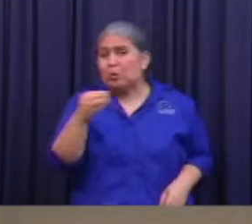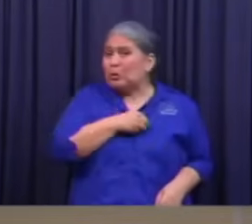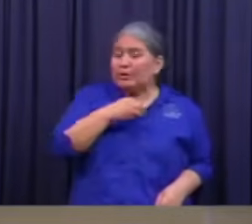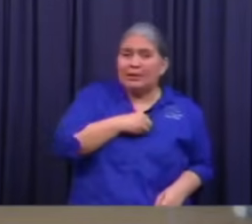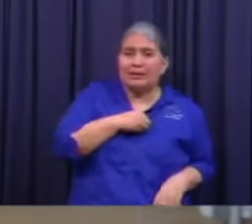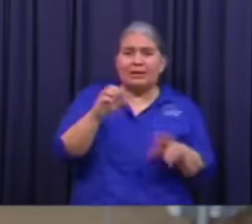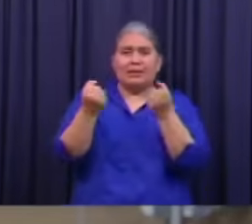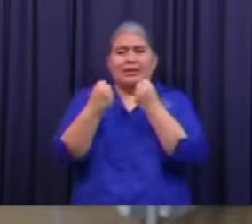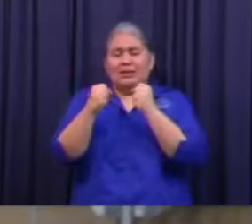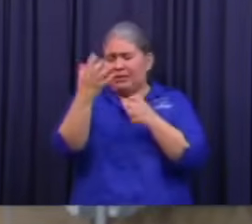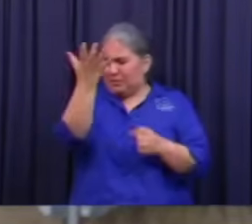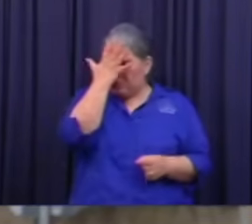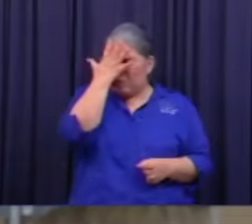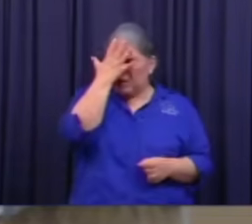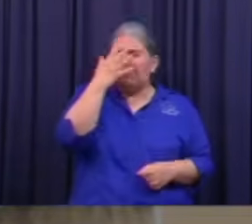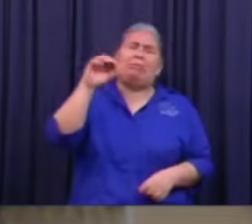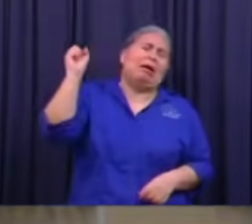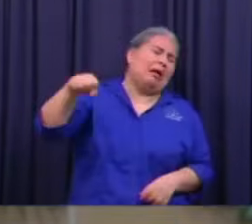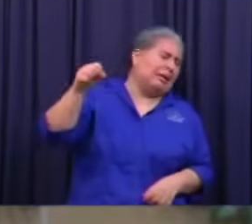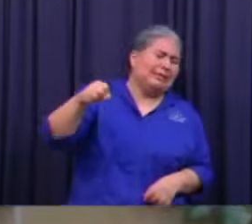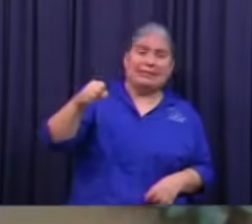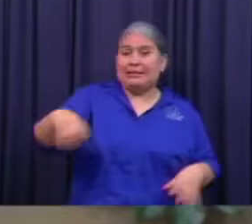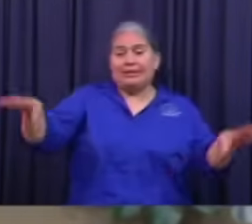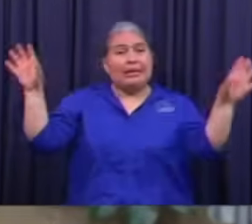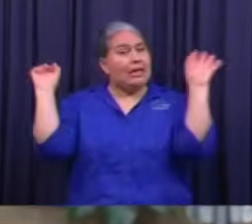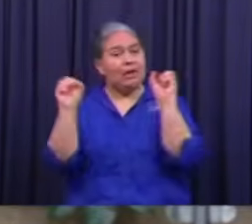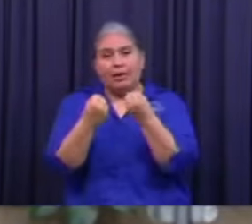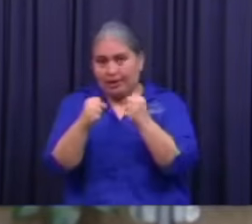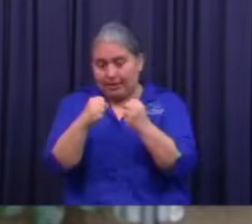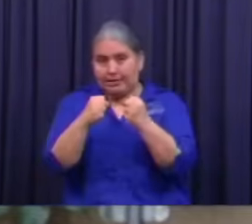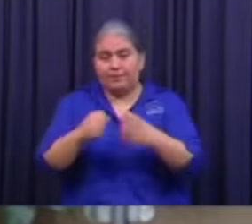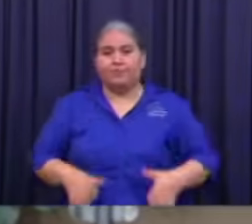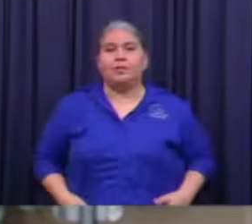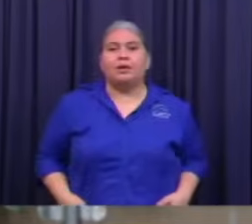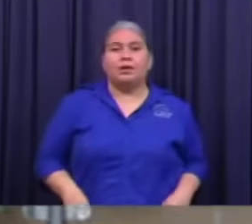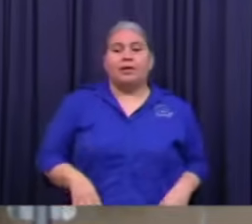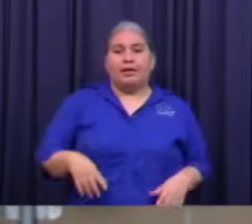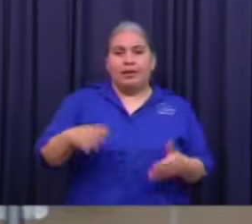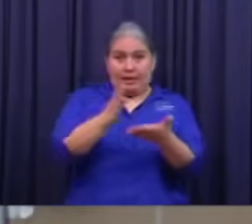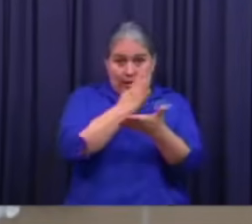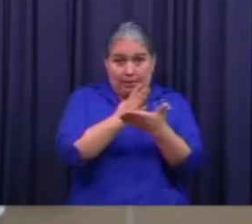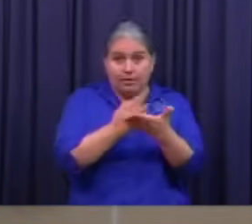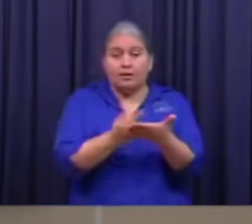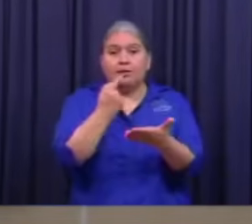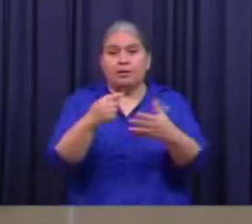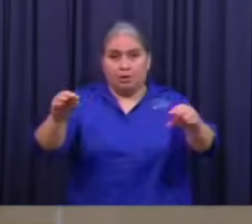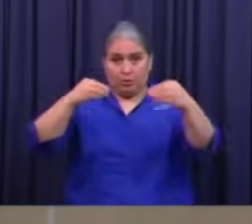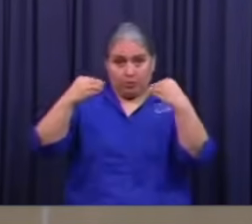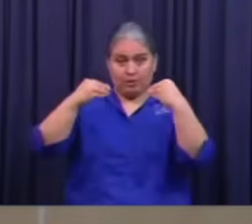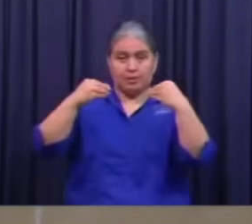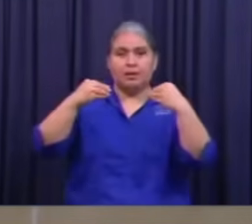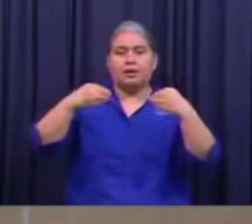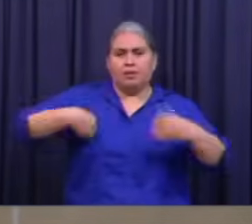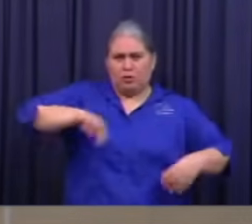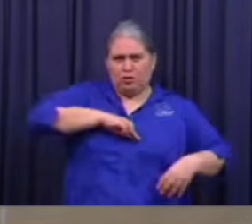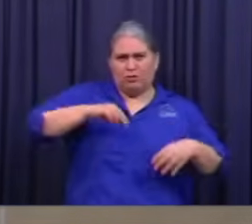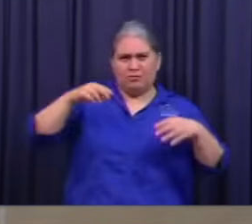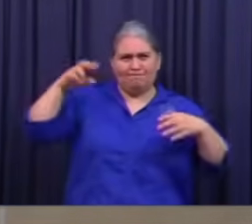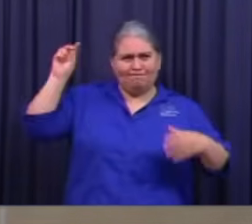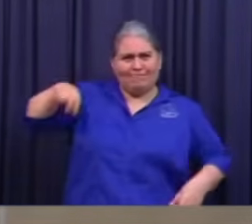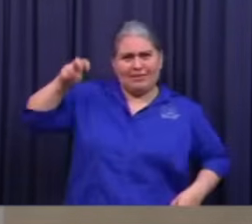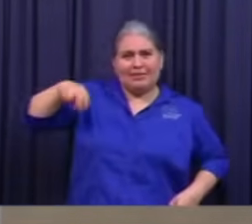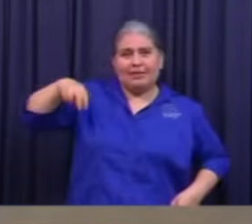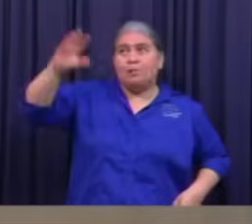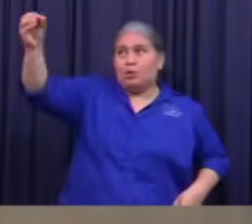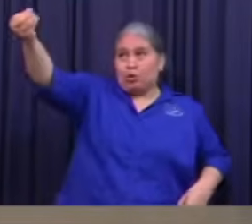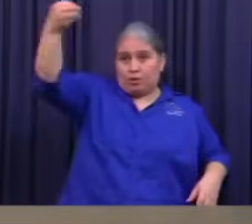haciéndolo Entonces es obvio que se necesita algo para vencer eso que que habita en nosotros y es